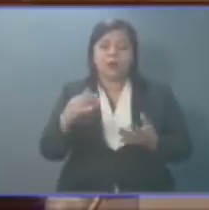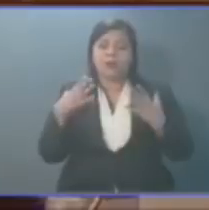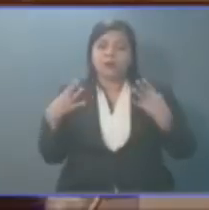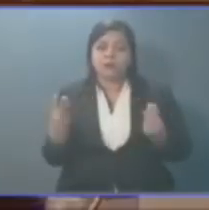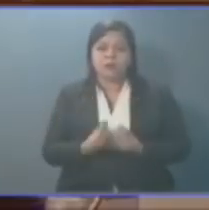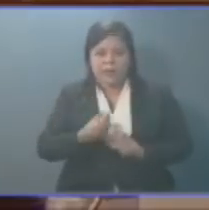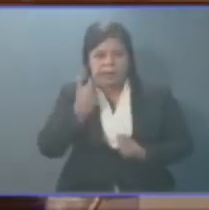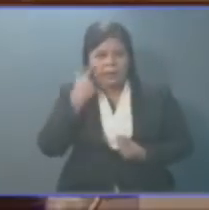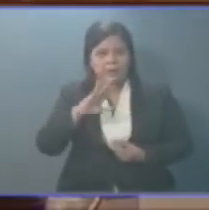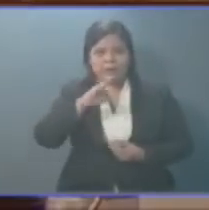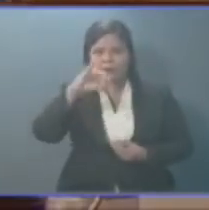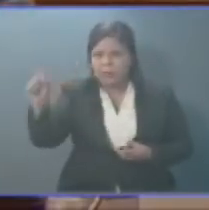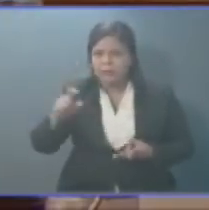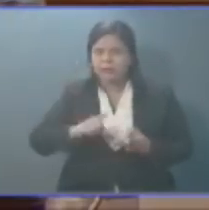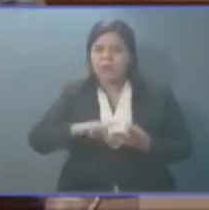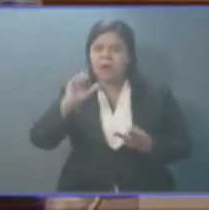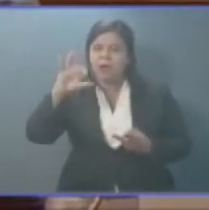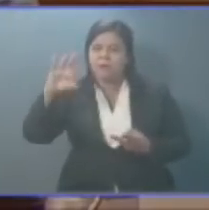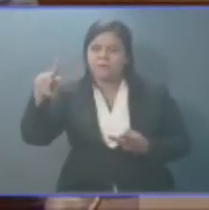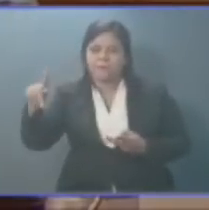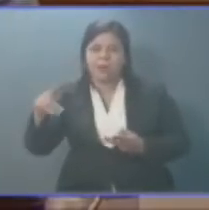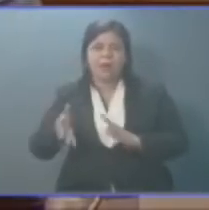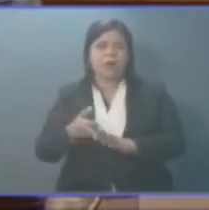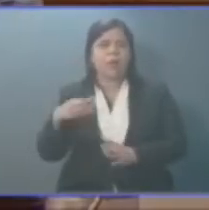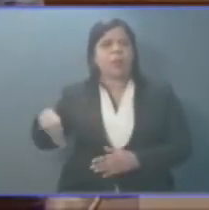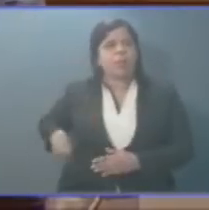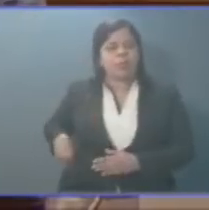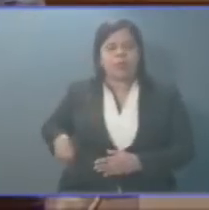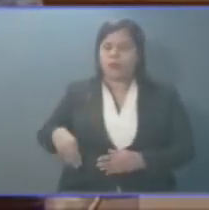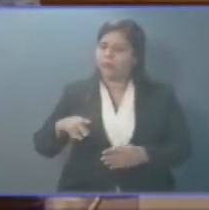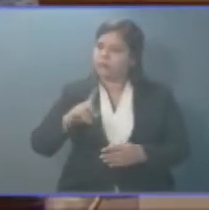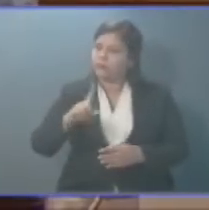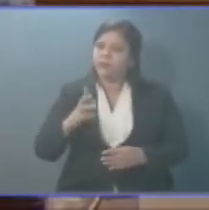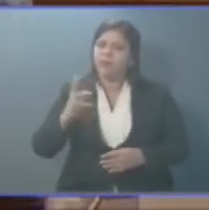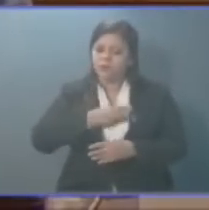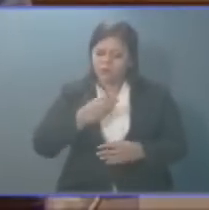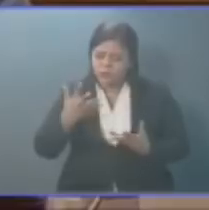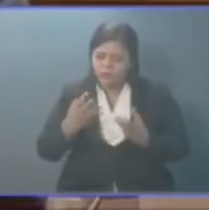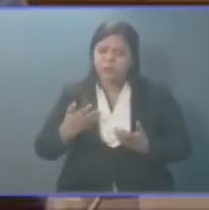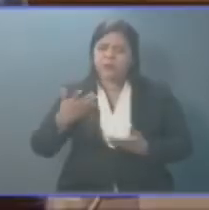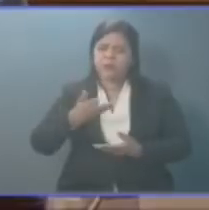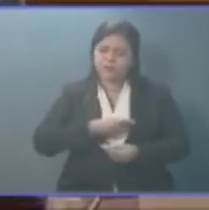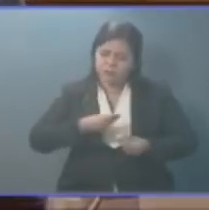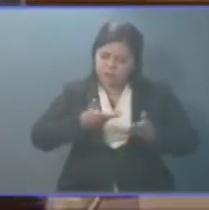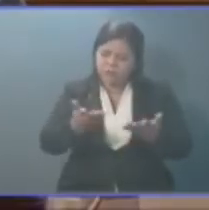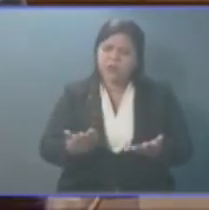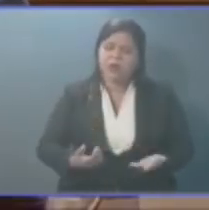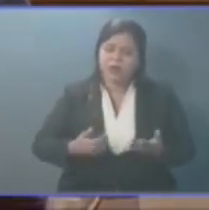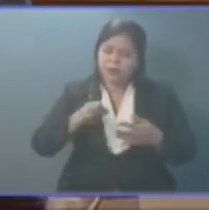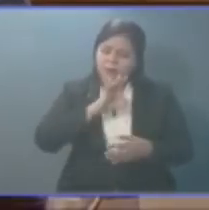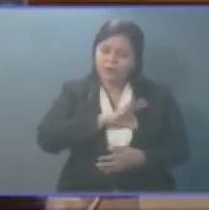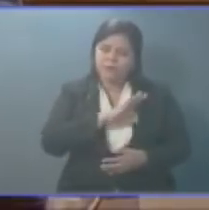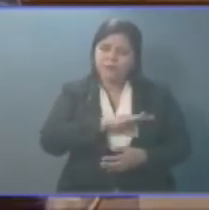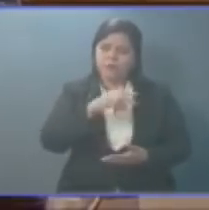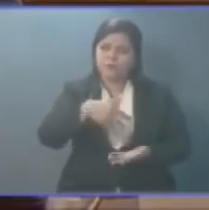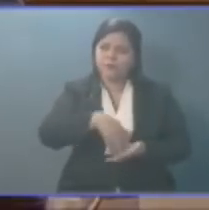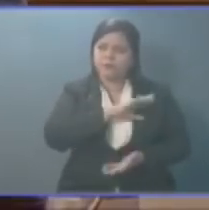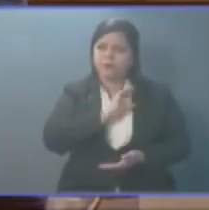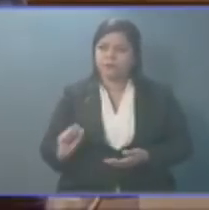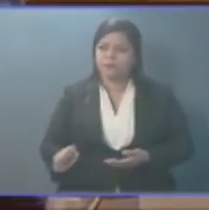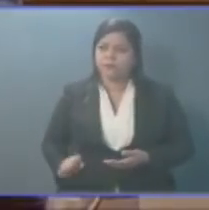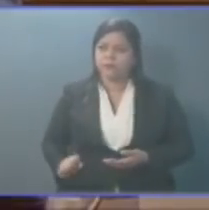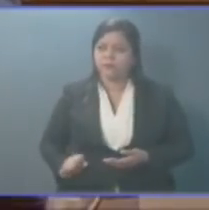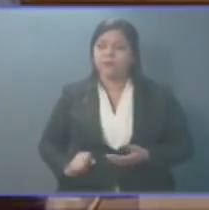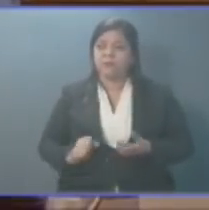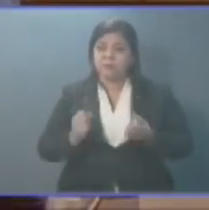trabajadores. Este ministerio lo estamos devolviendo y lo estamos entregando a los trabajadores. Muchos de los que están